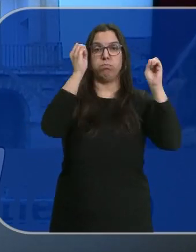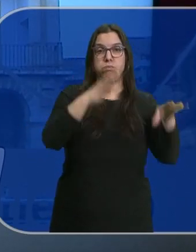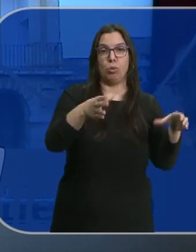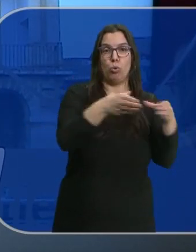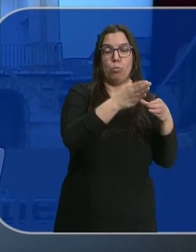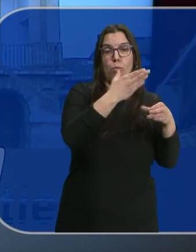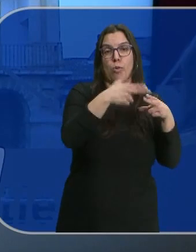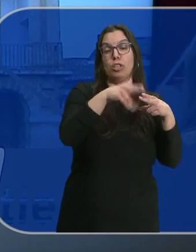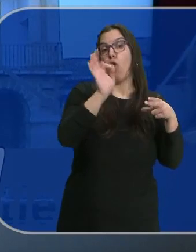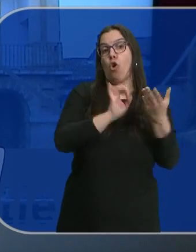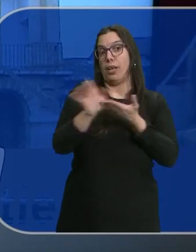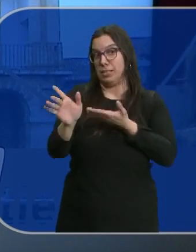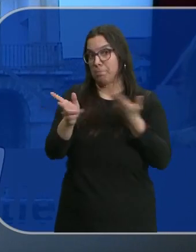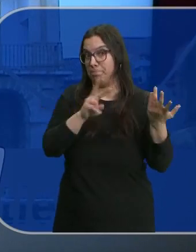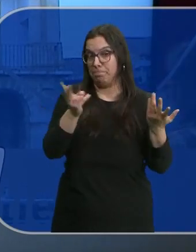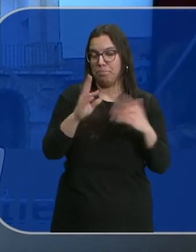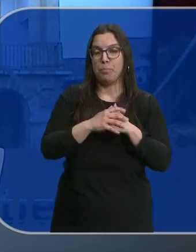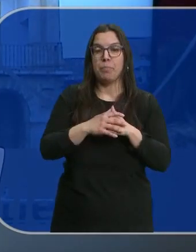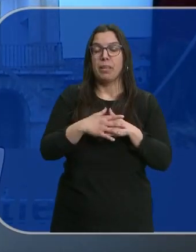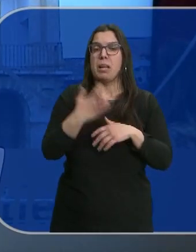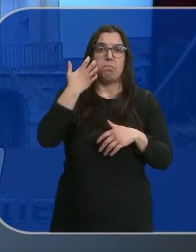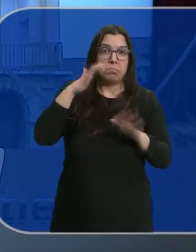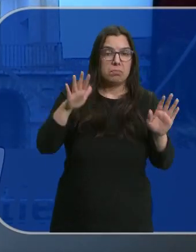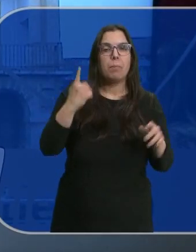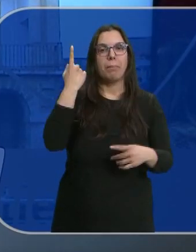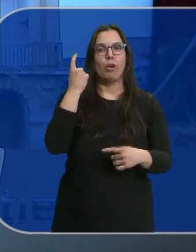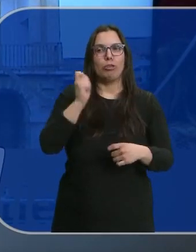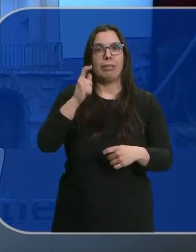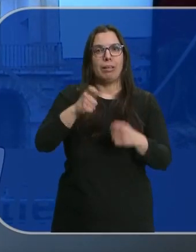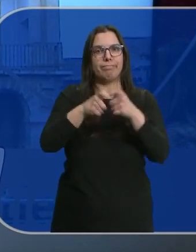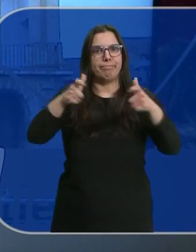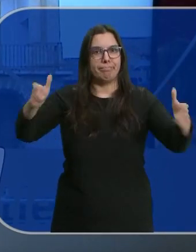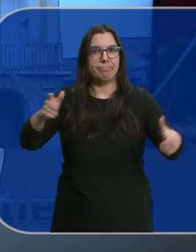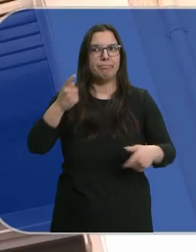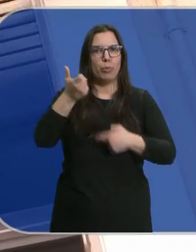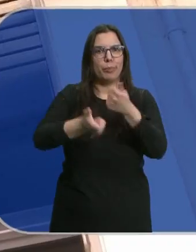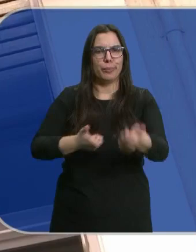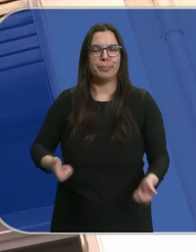directamente son expulsados. Una figura poco común, pero cada vez más frecuente.